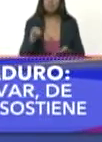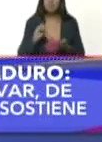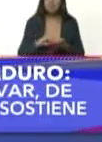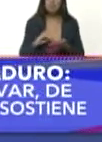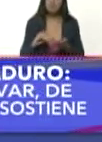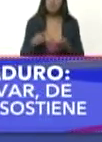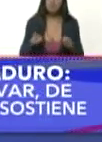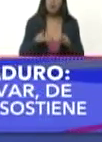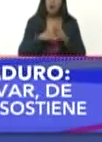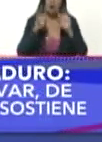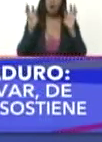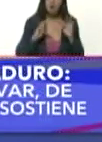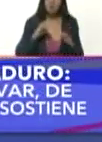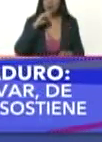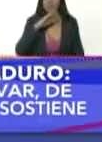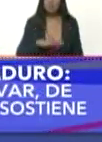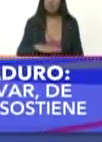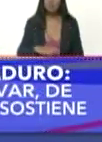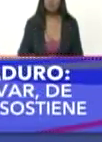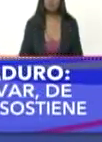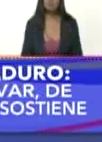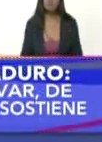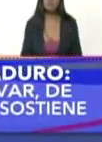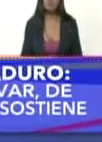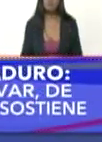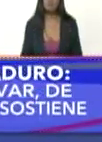reivindicando la historia,